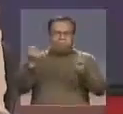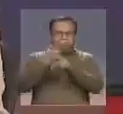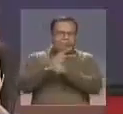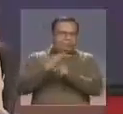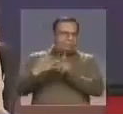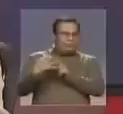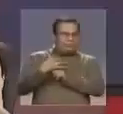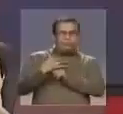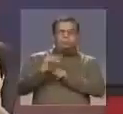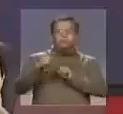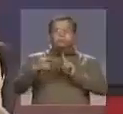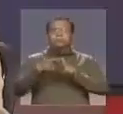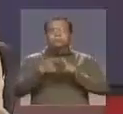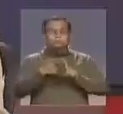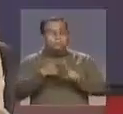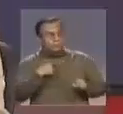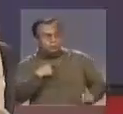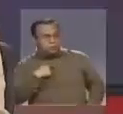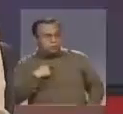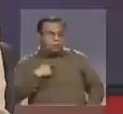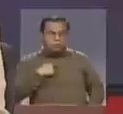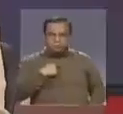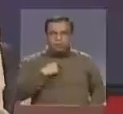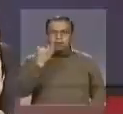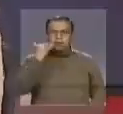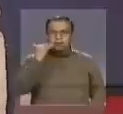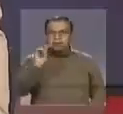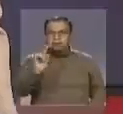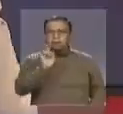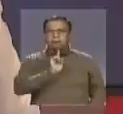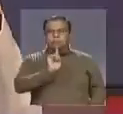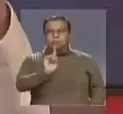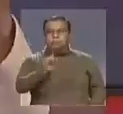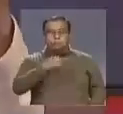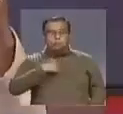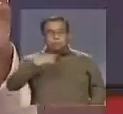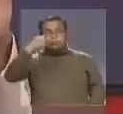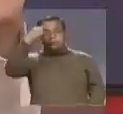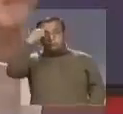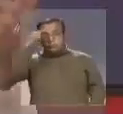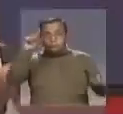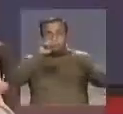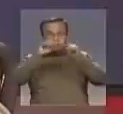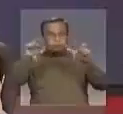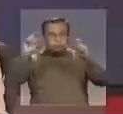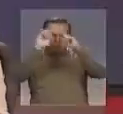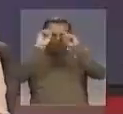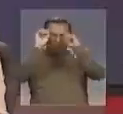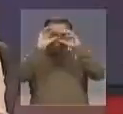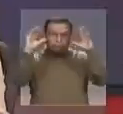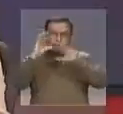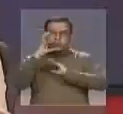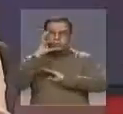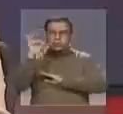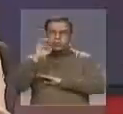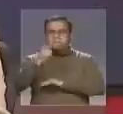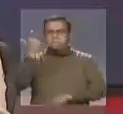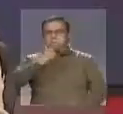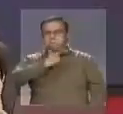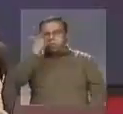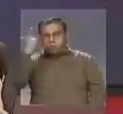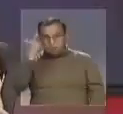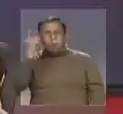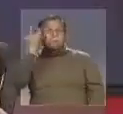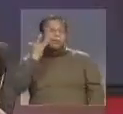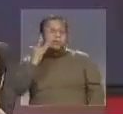violencia porque primero se cosifica, es decir, la mujer negra no dentro de la imagen y el imaginario del hombre blanco,